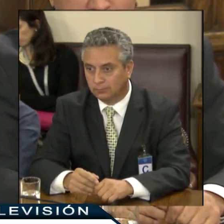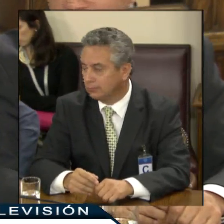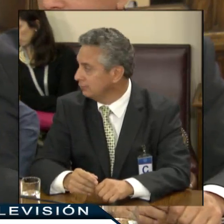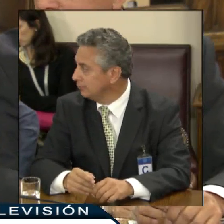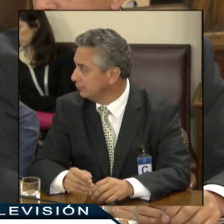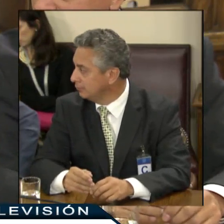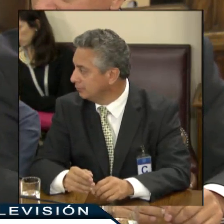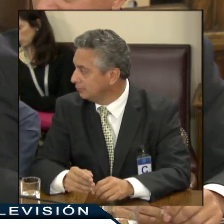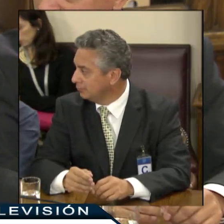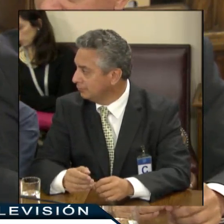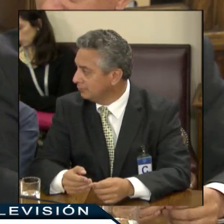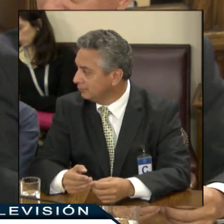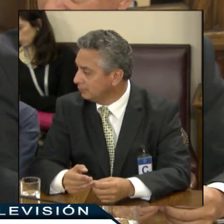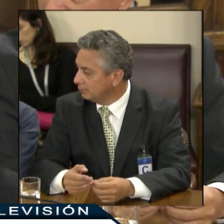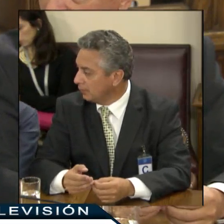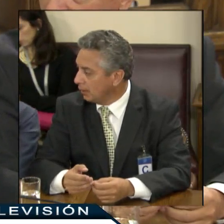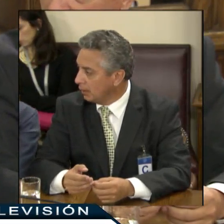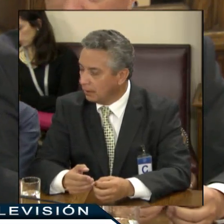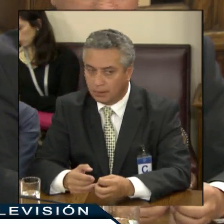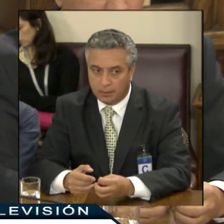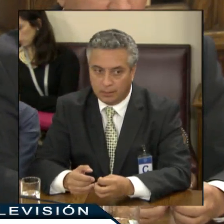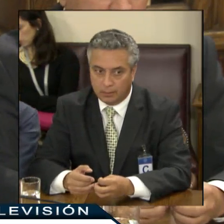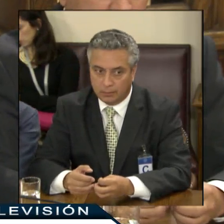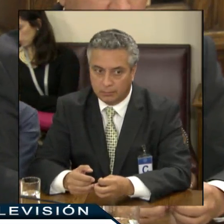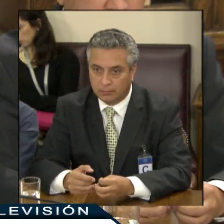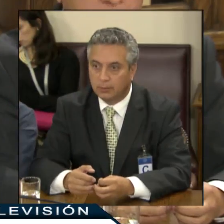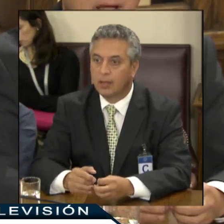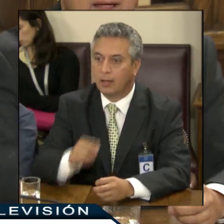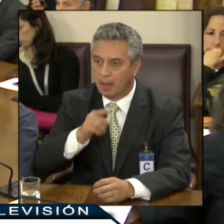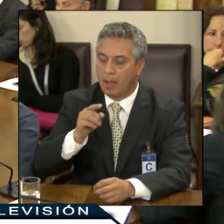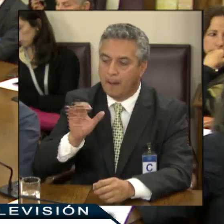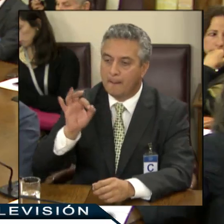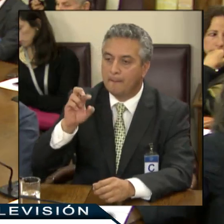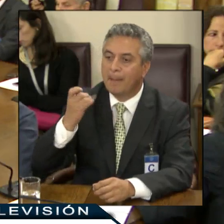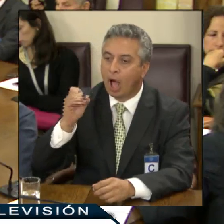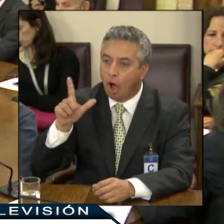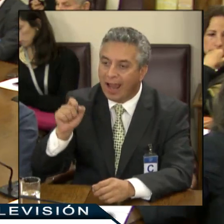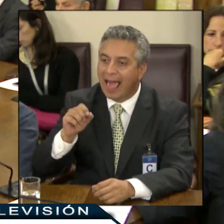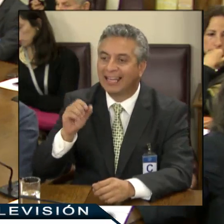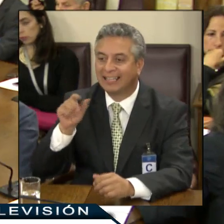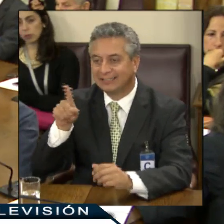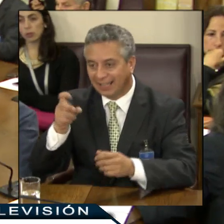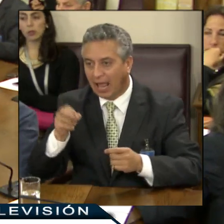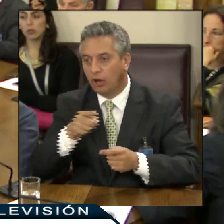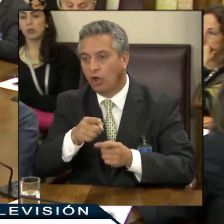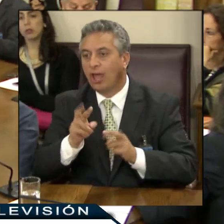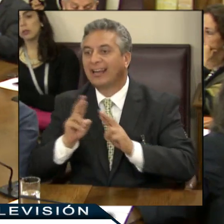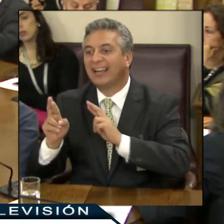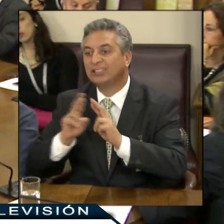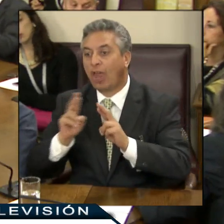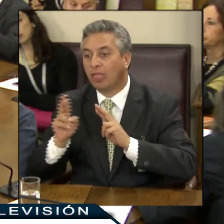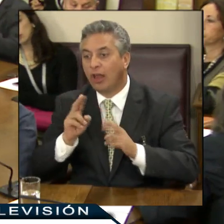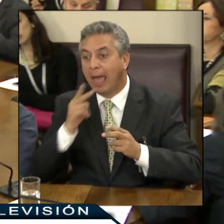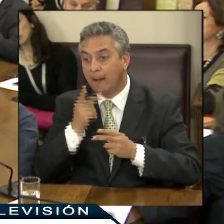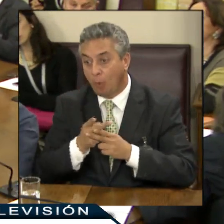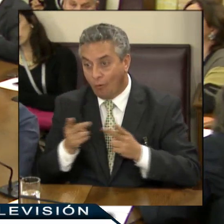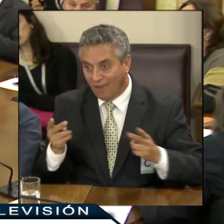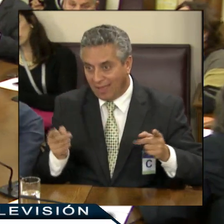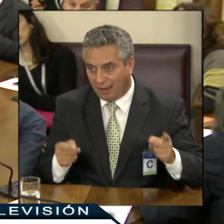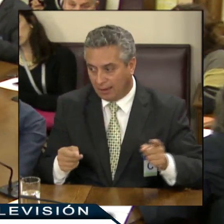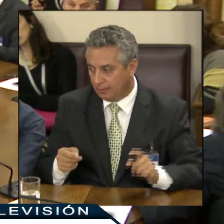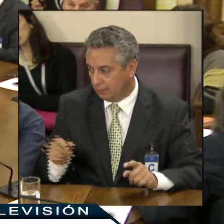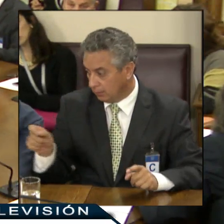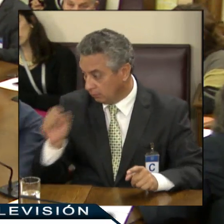Sí por favor cuál eh Paola Serrano Paola Serrano relacionadora pública de la asociación de sordos de chile por favor para que